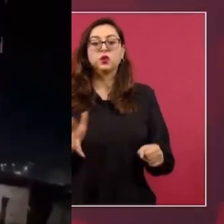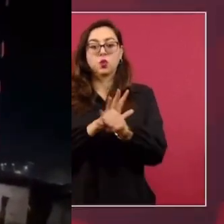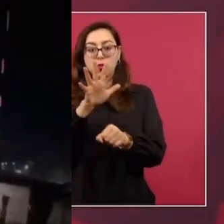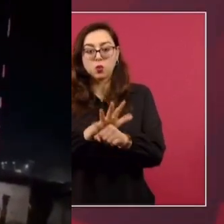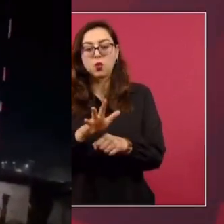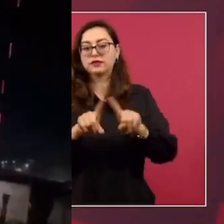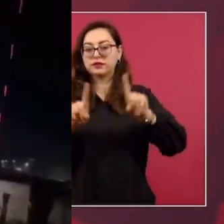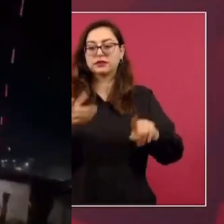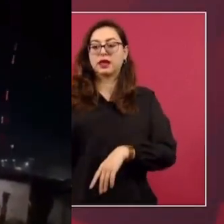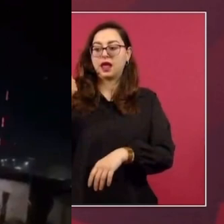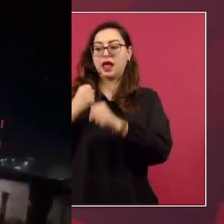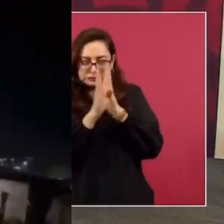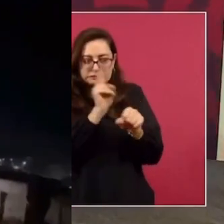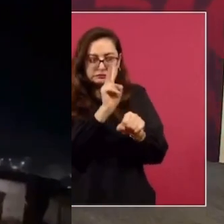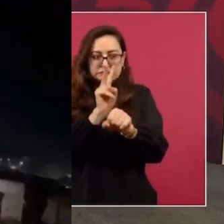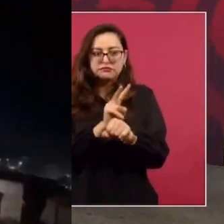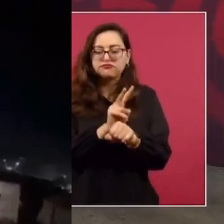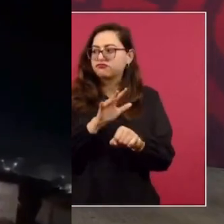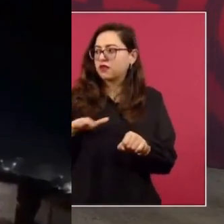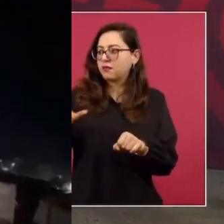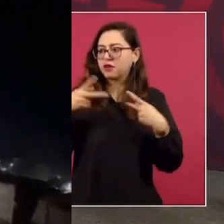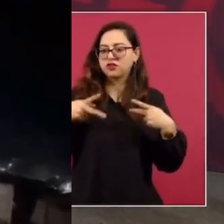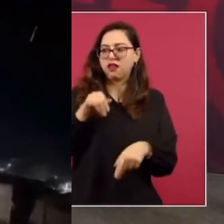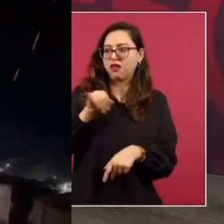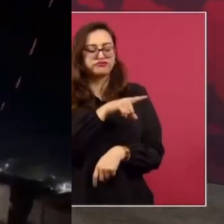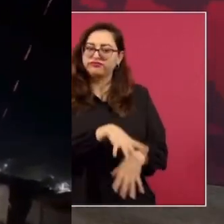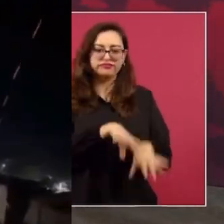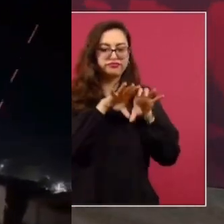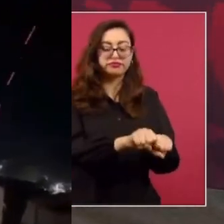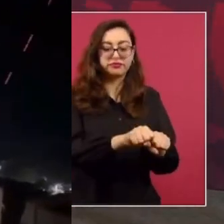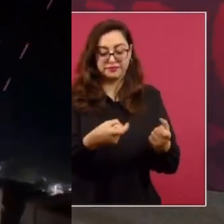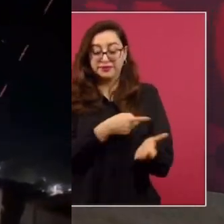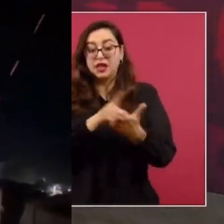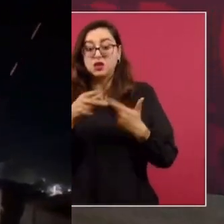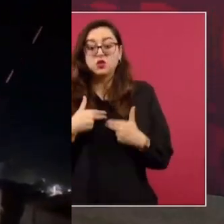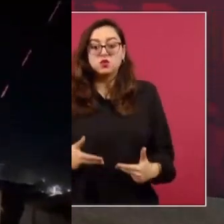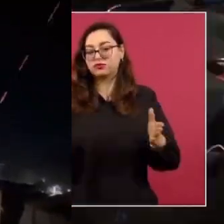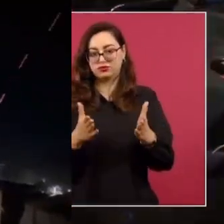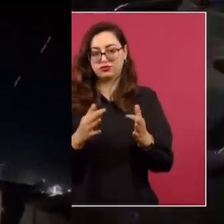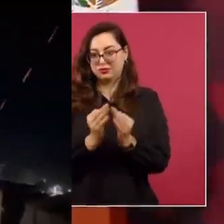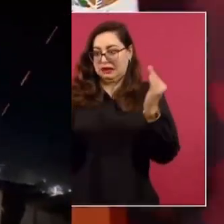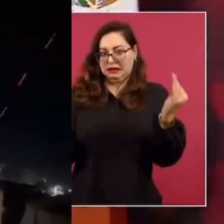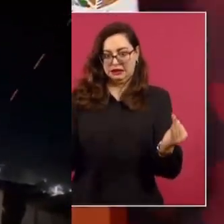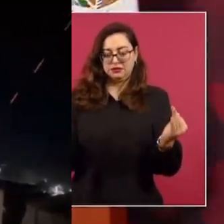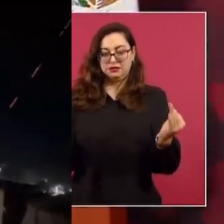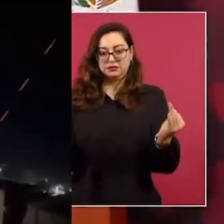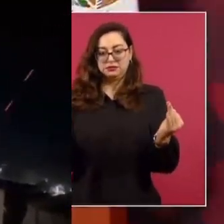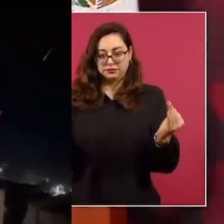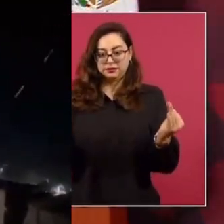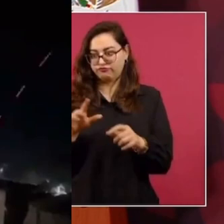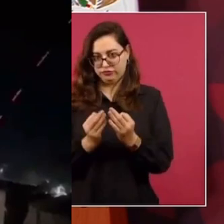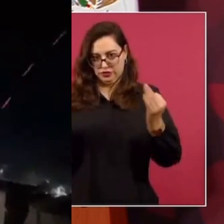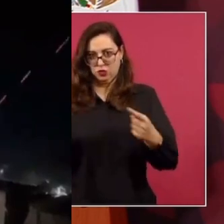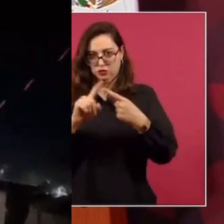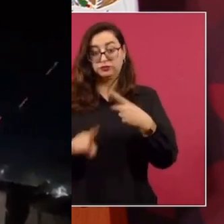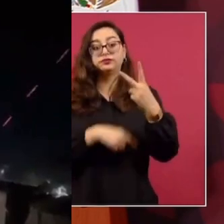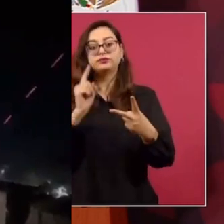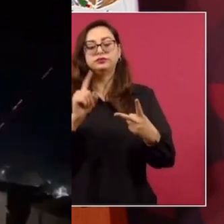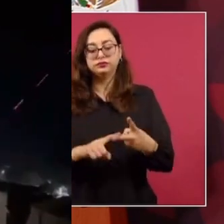use más la inteligencia, menos la fuerza, que se respeten los derechos humanos. Esas son las indicaciones. El sitio donde estaban